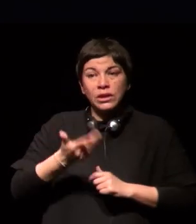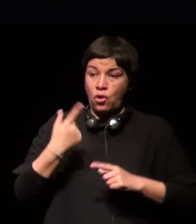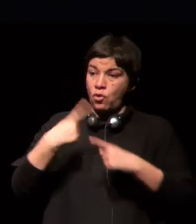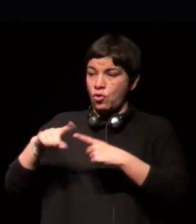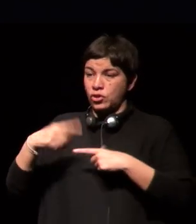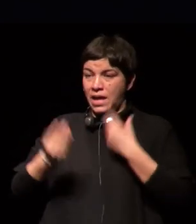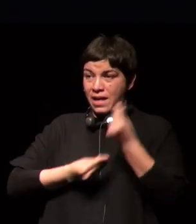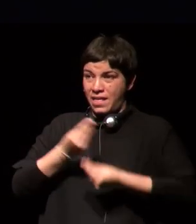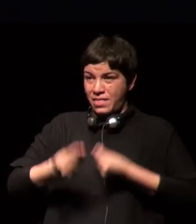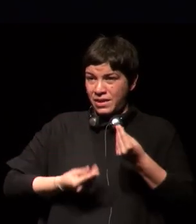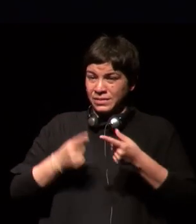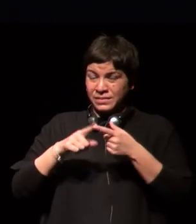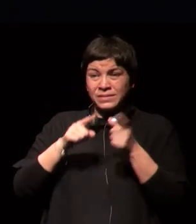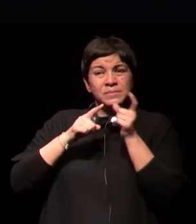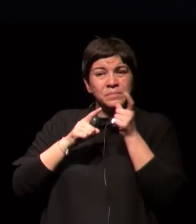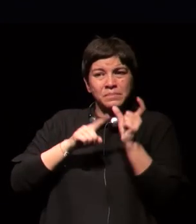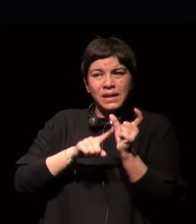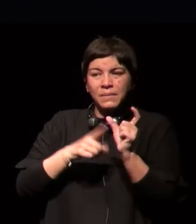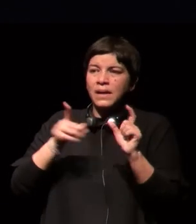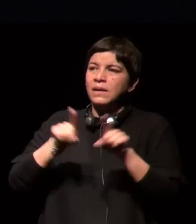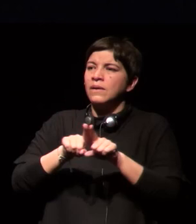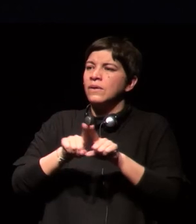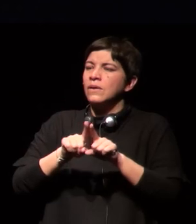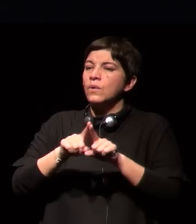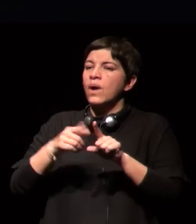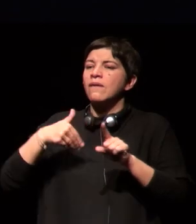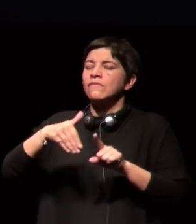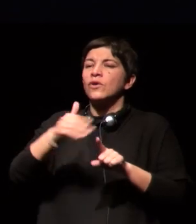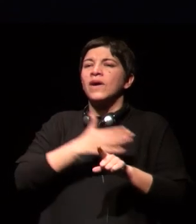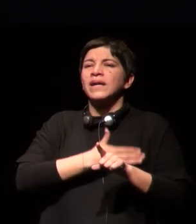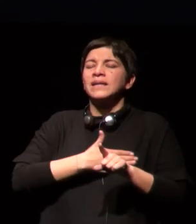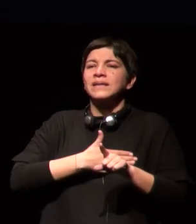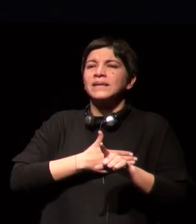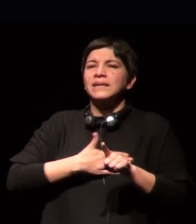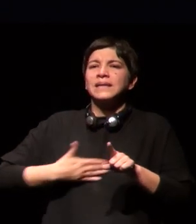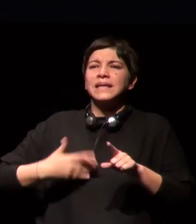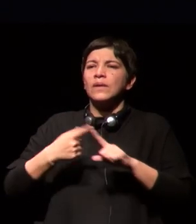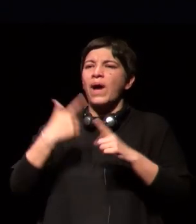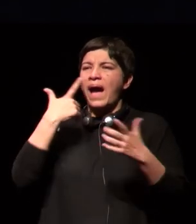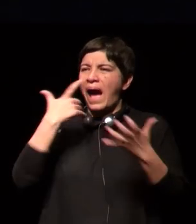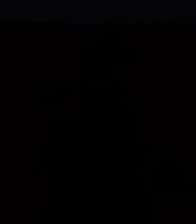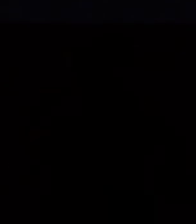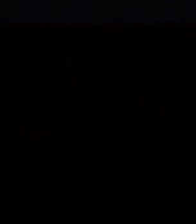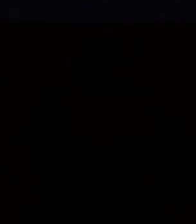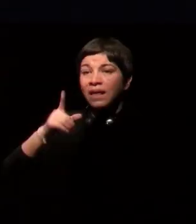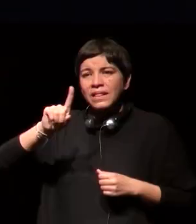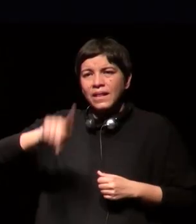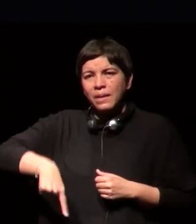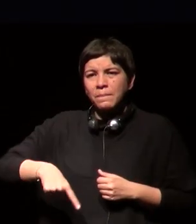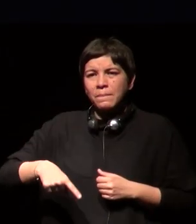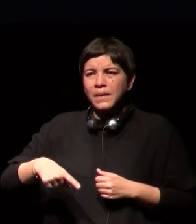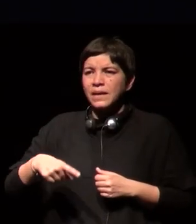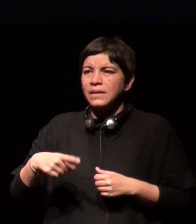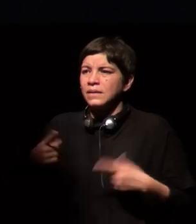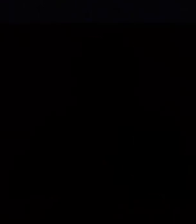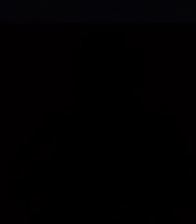de aspirar a hacer buen arte, gran arte, y a la vez de decir qué hacen, también explican con